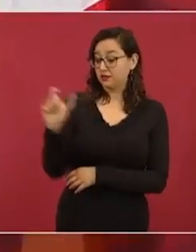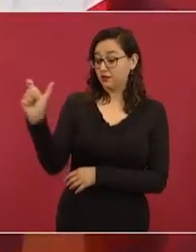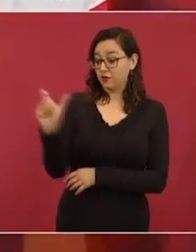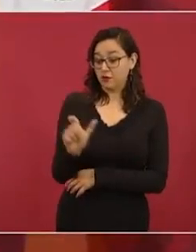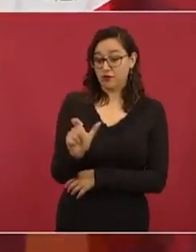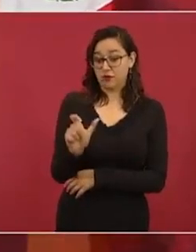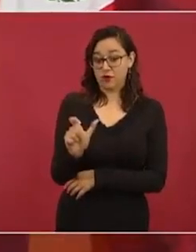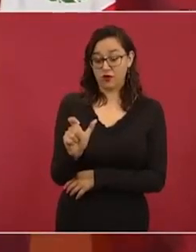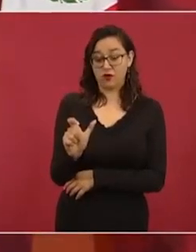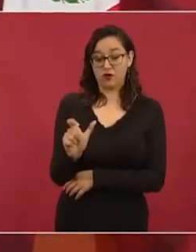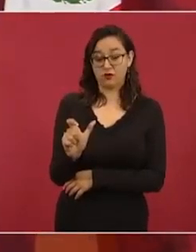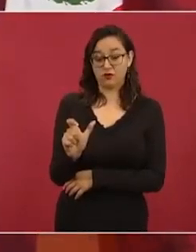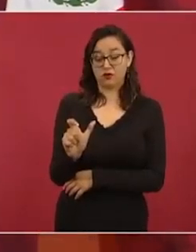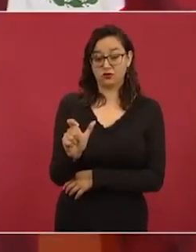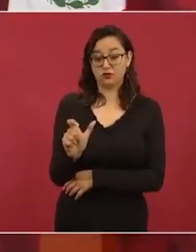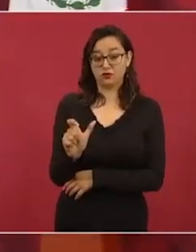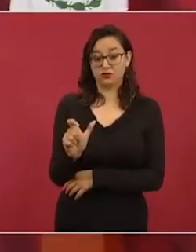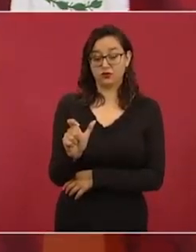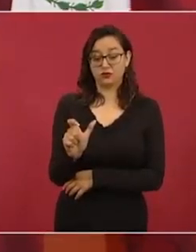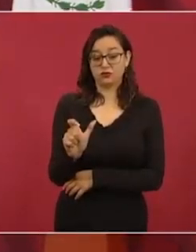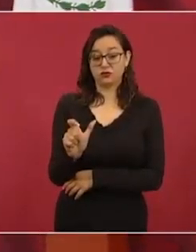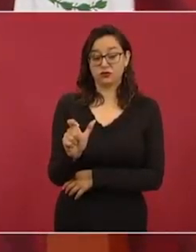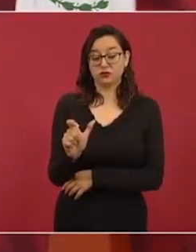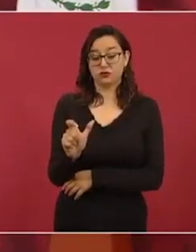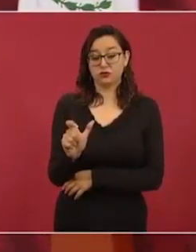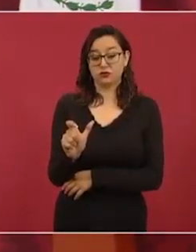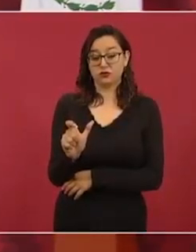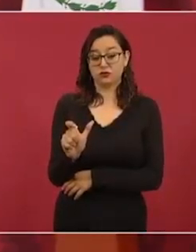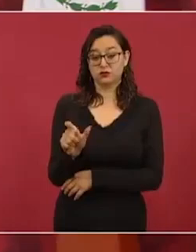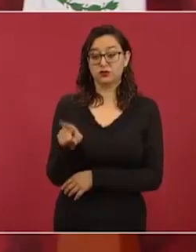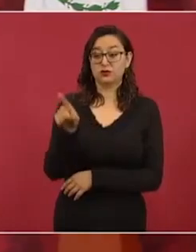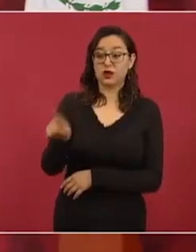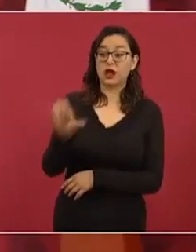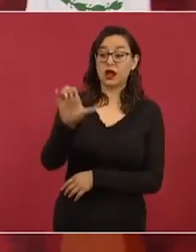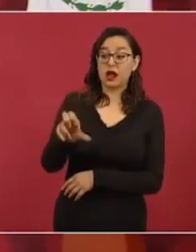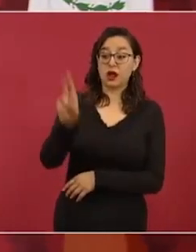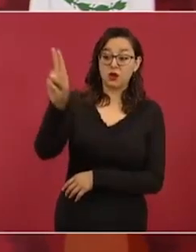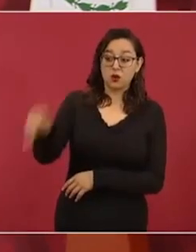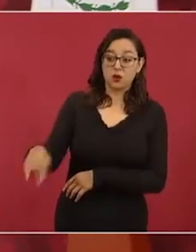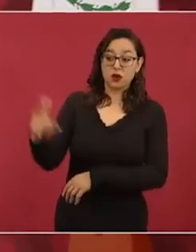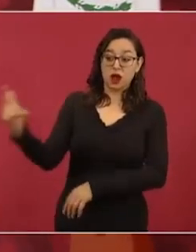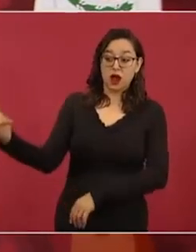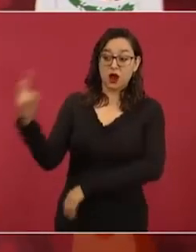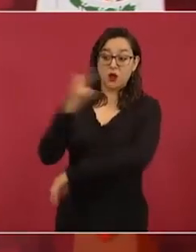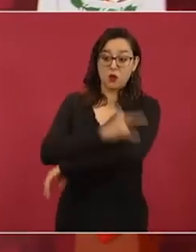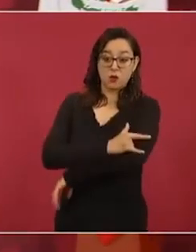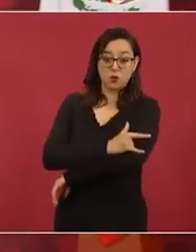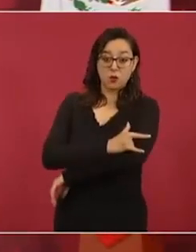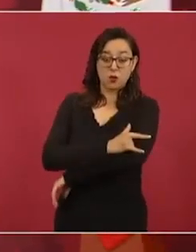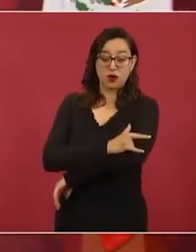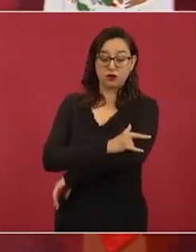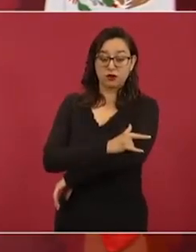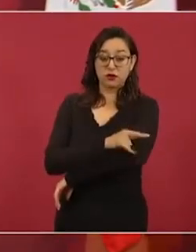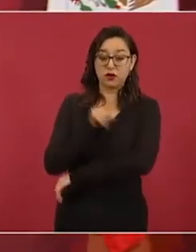a 5 minutos del actual aeropuerto de Cancún, vendió